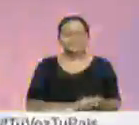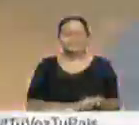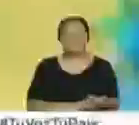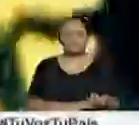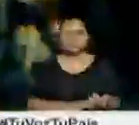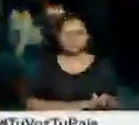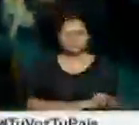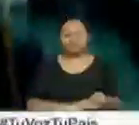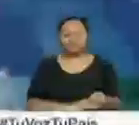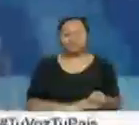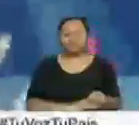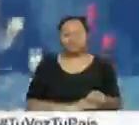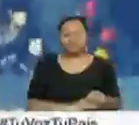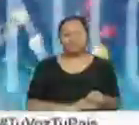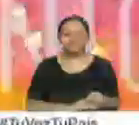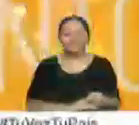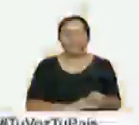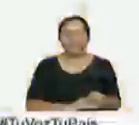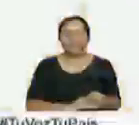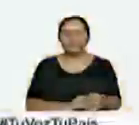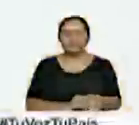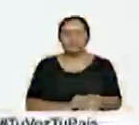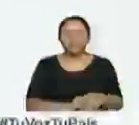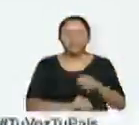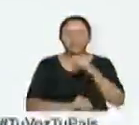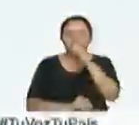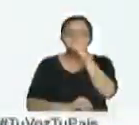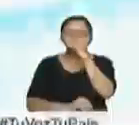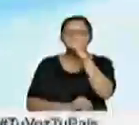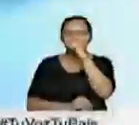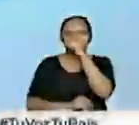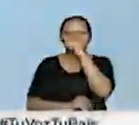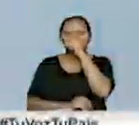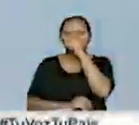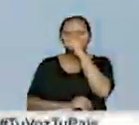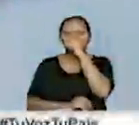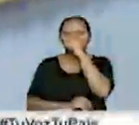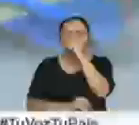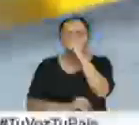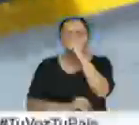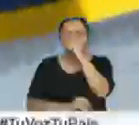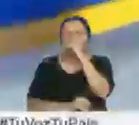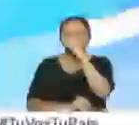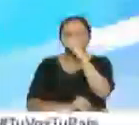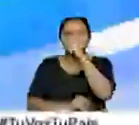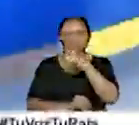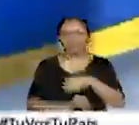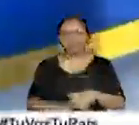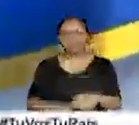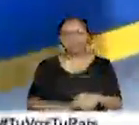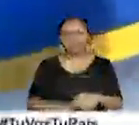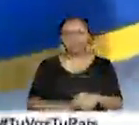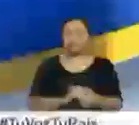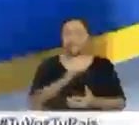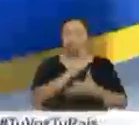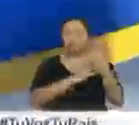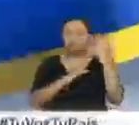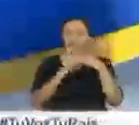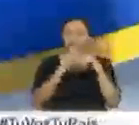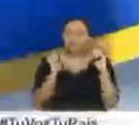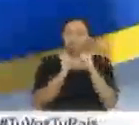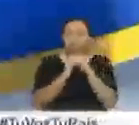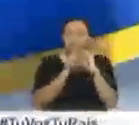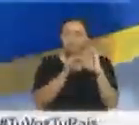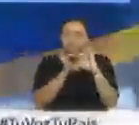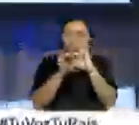hecho por mí y por la gente. Somos humanos. La historia que juntos hicimos.